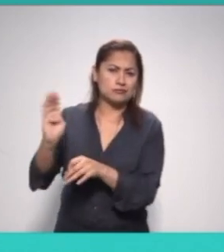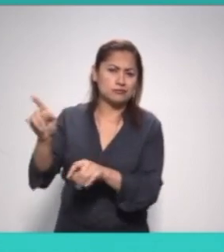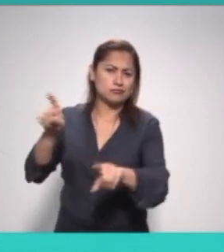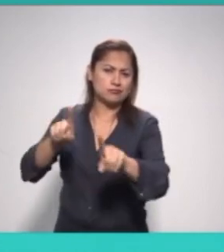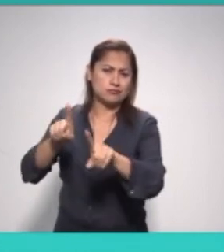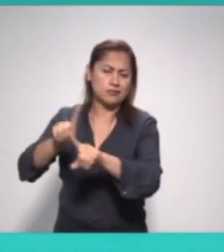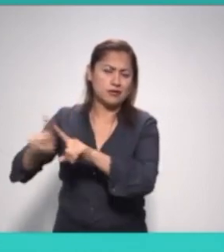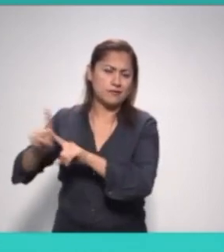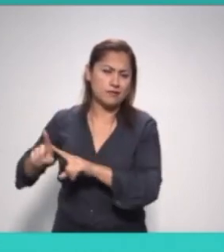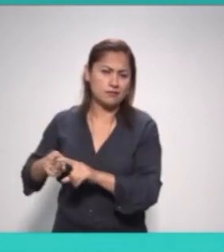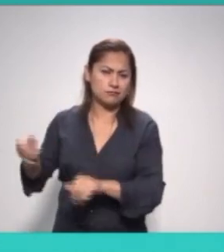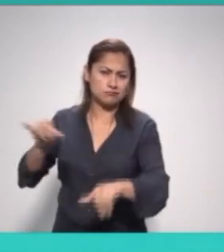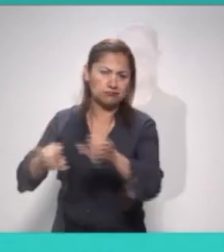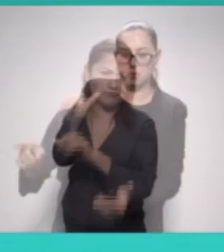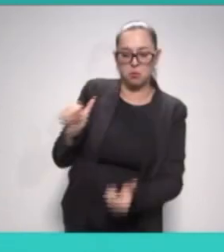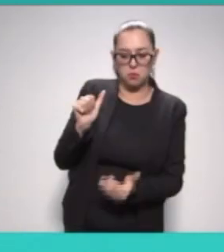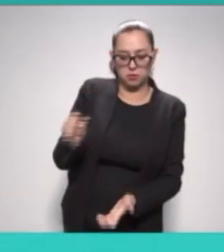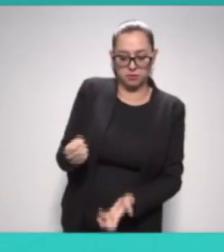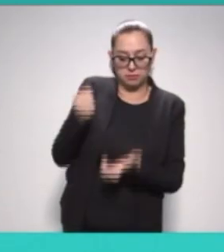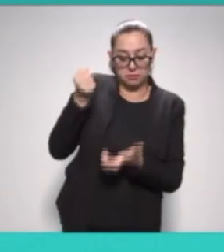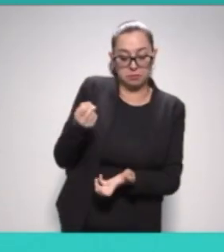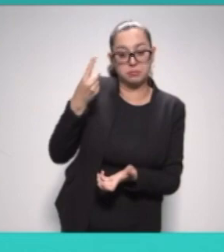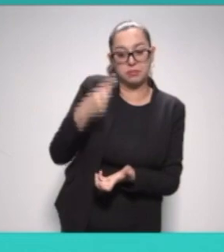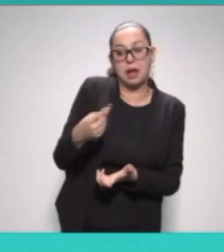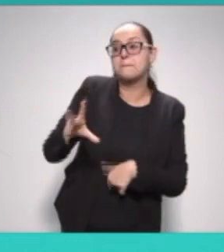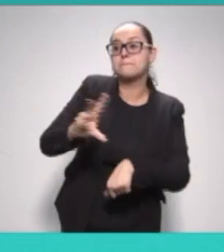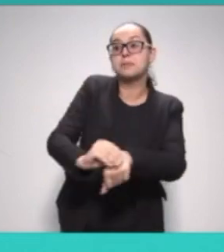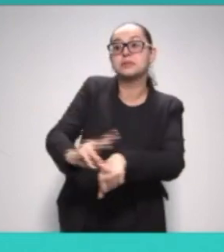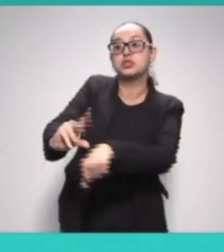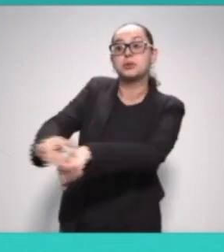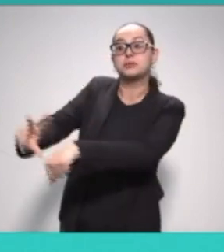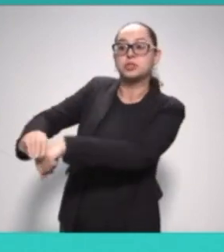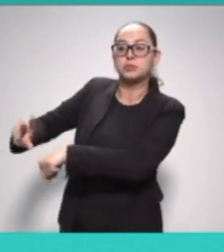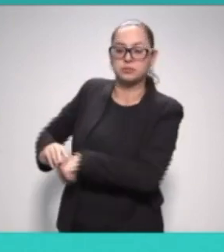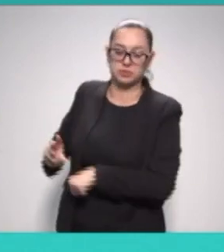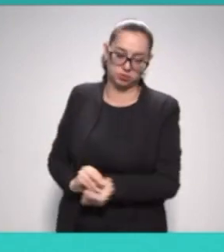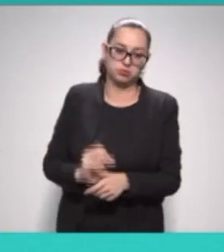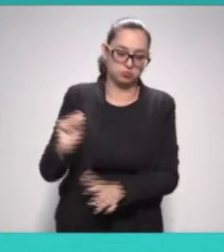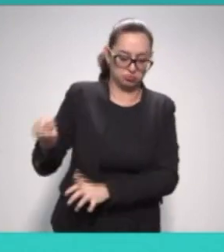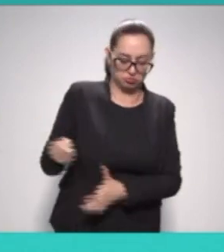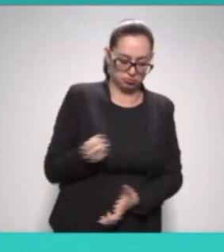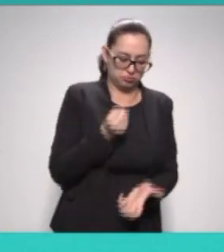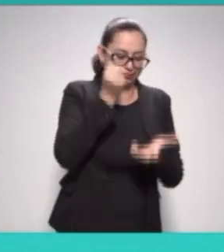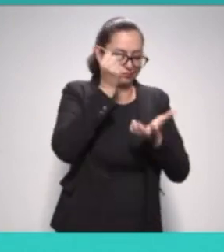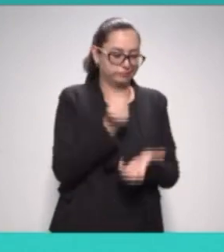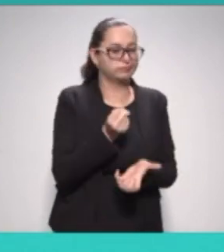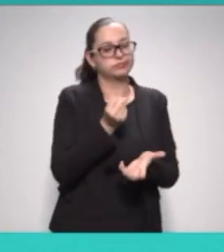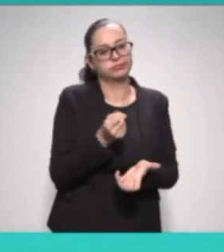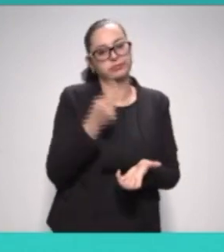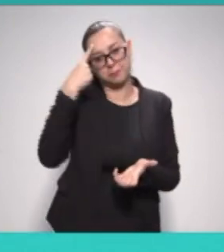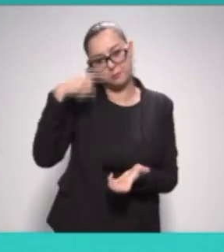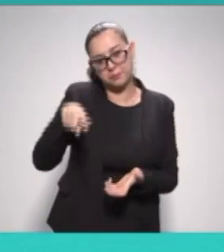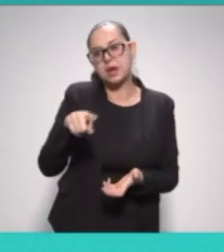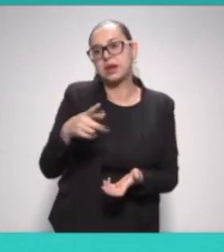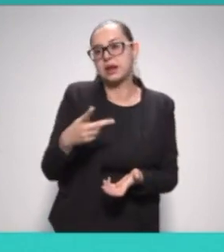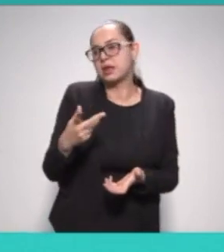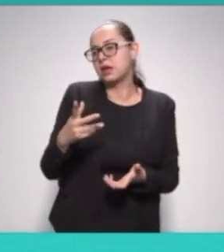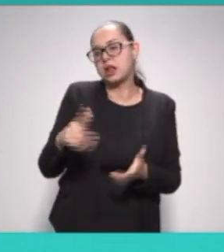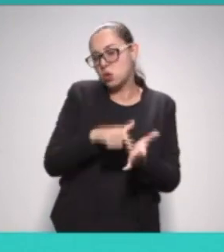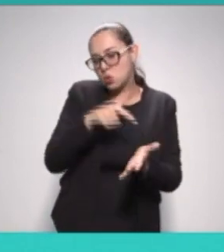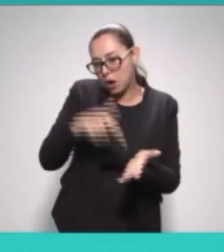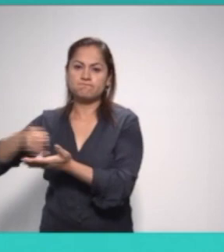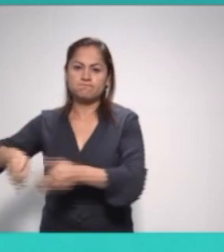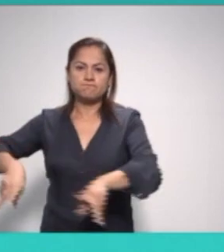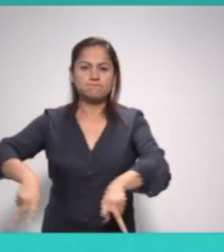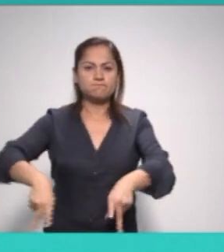rodríguez confirmando que es operado por corporación interamericana de entretenimiento a través de su subsidiaria ocesa entretenimiento en esa